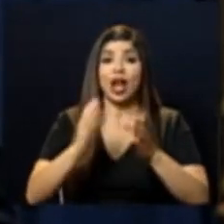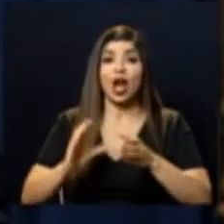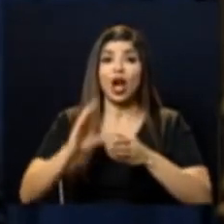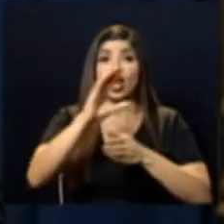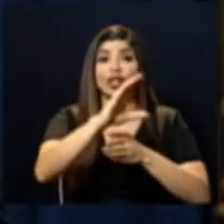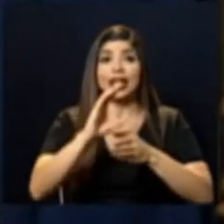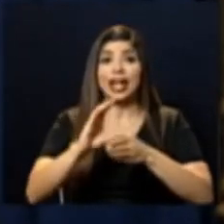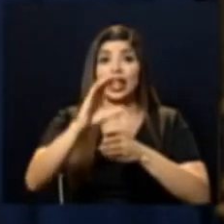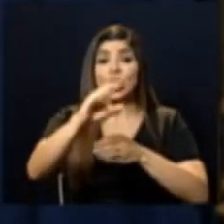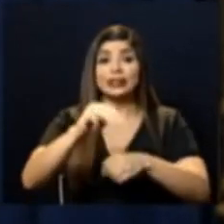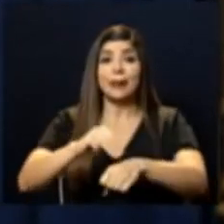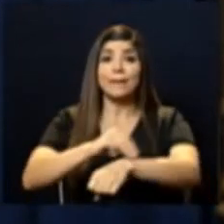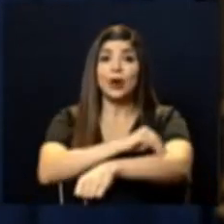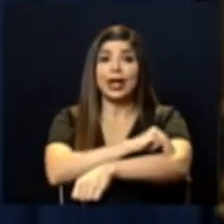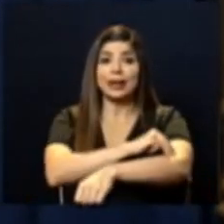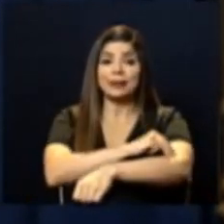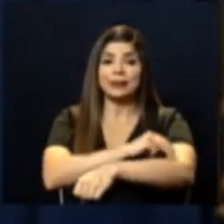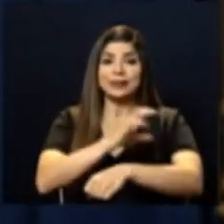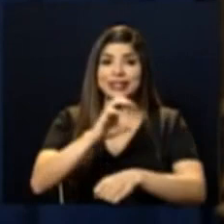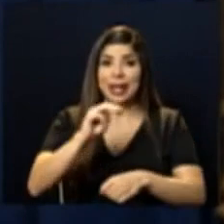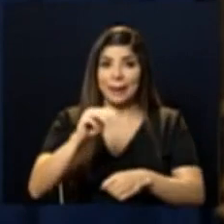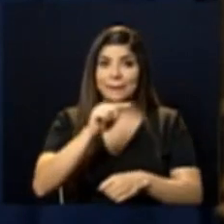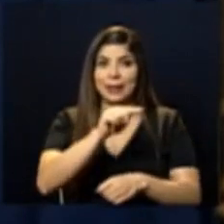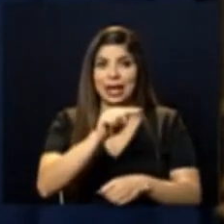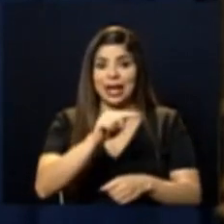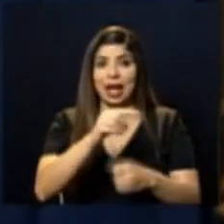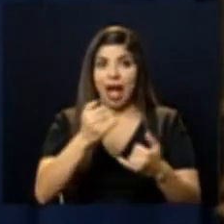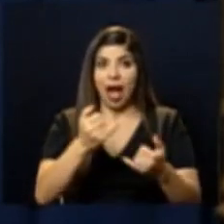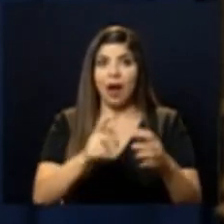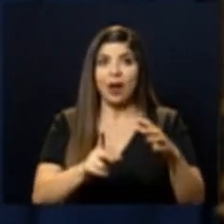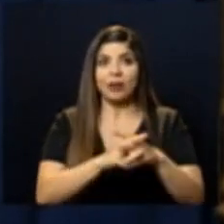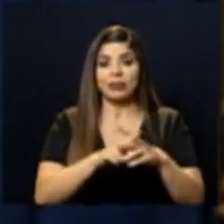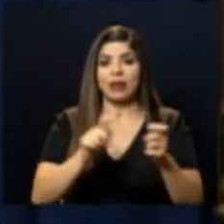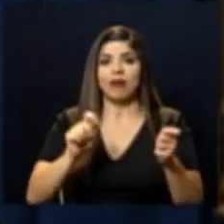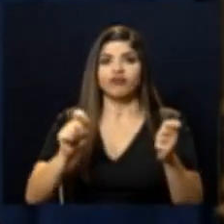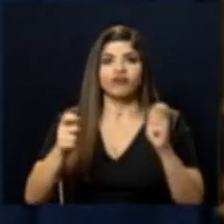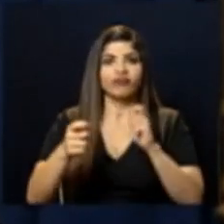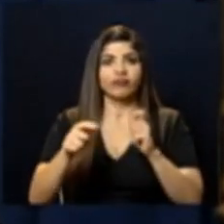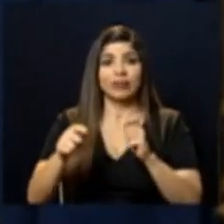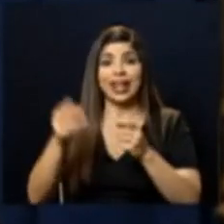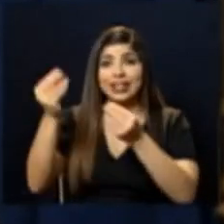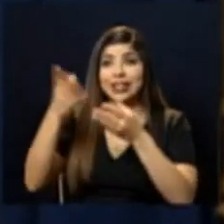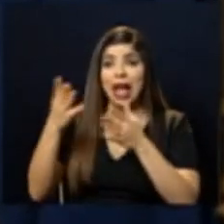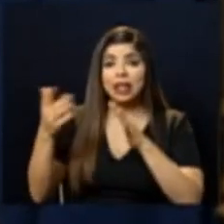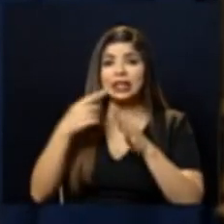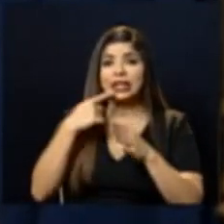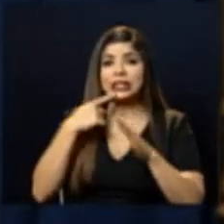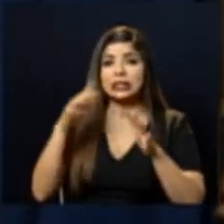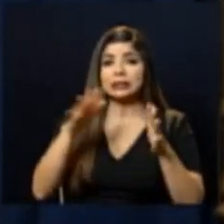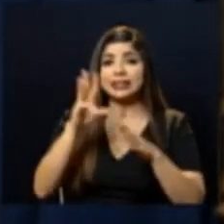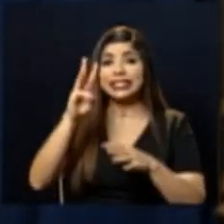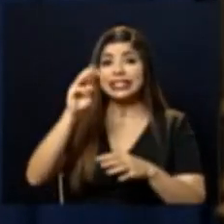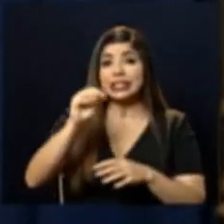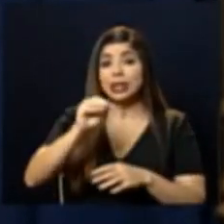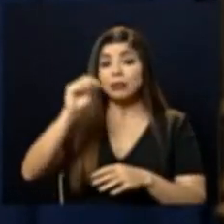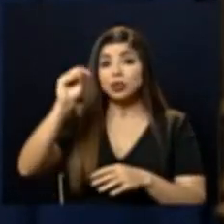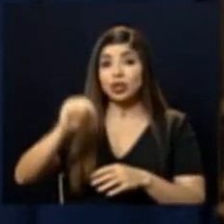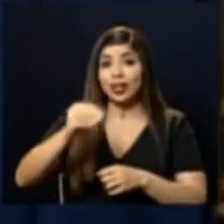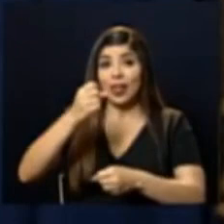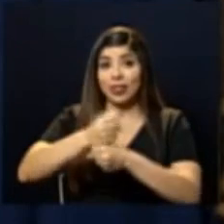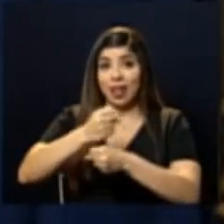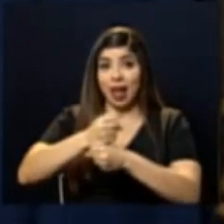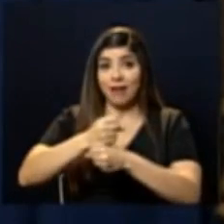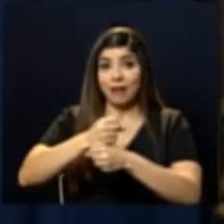de Moín, TCM. A su vez, los datos señalan que cerca de un 60% de los empleos